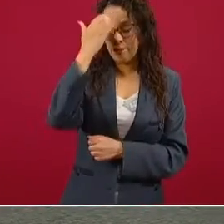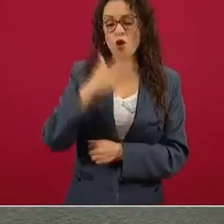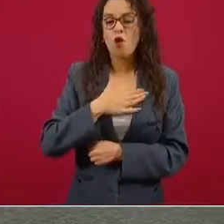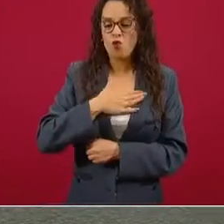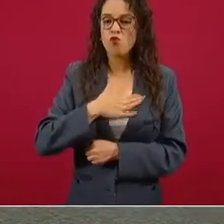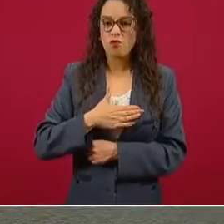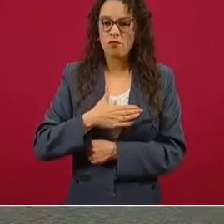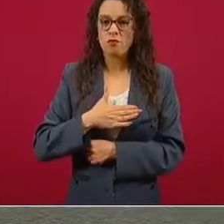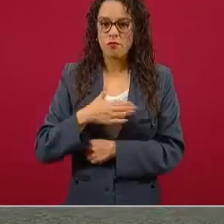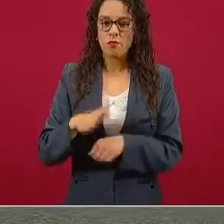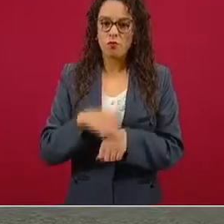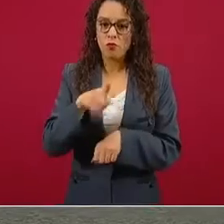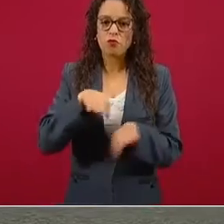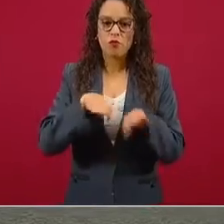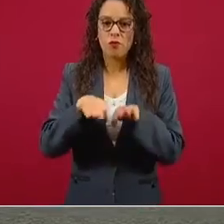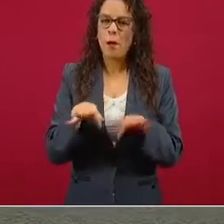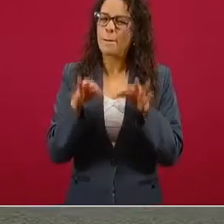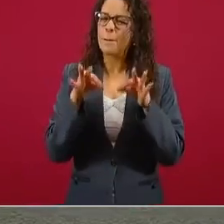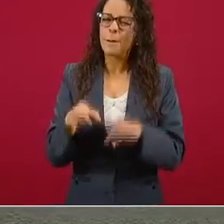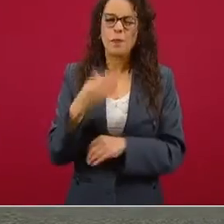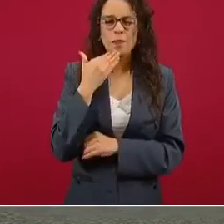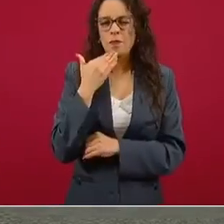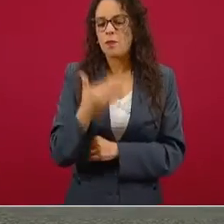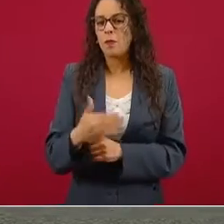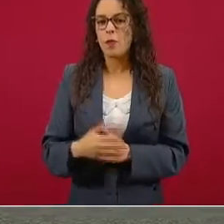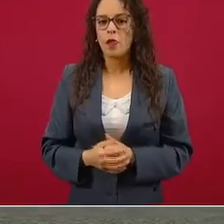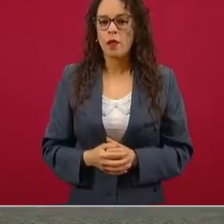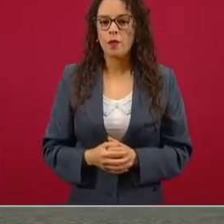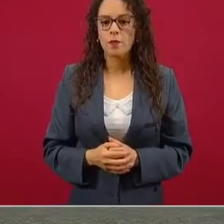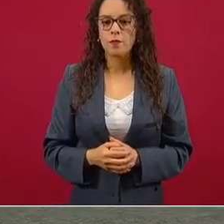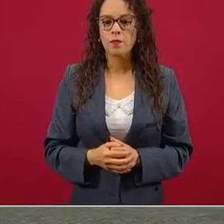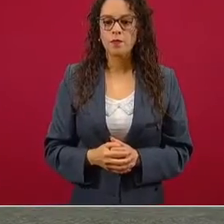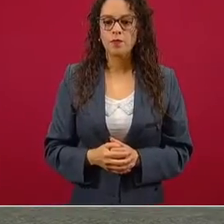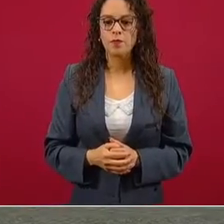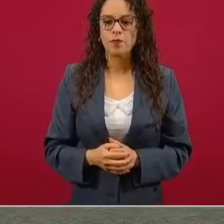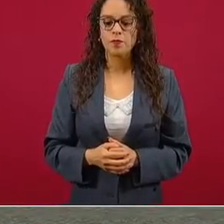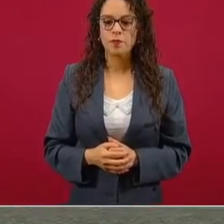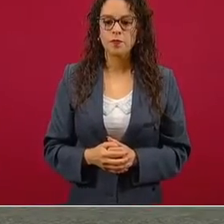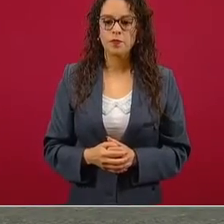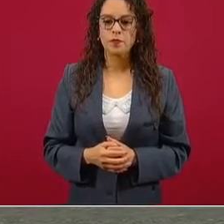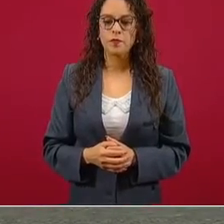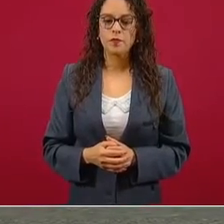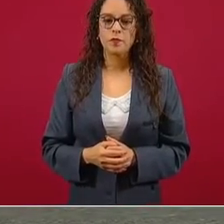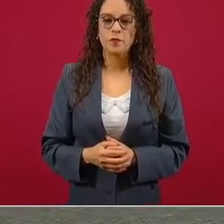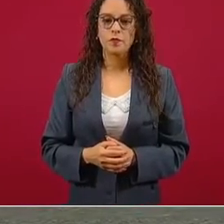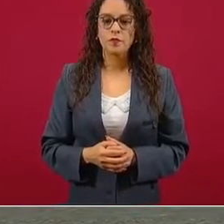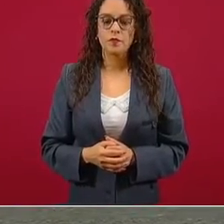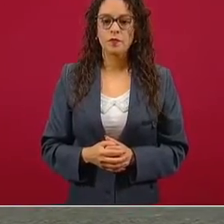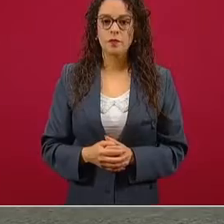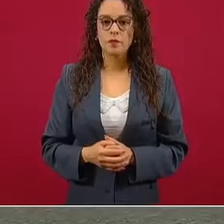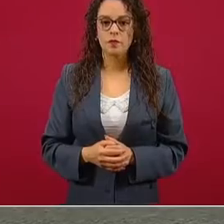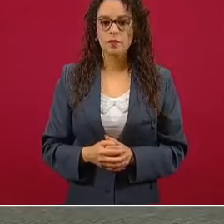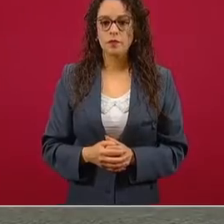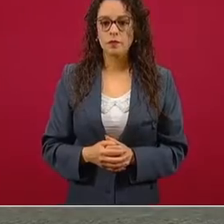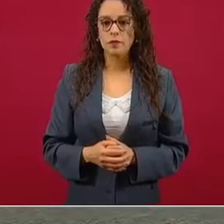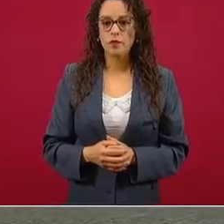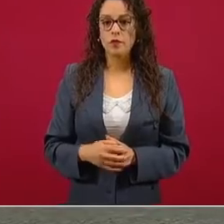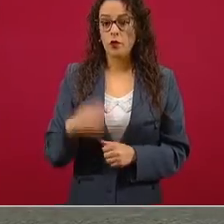Yo quería introducir este acto de esta manera, pero hay un